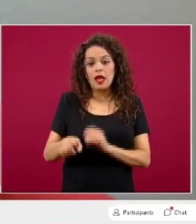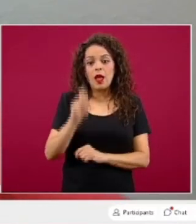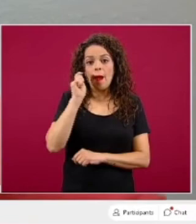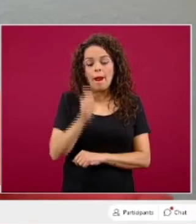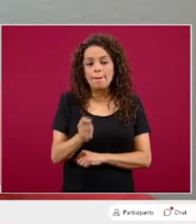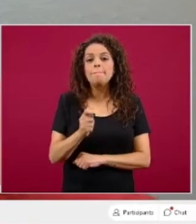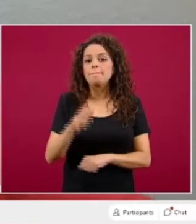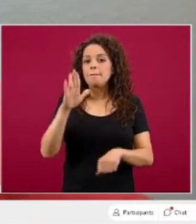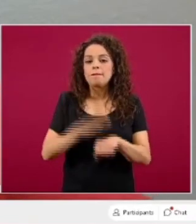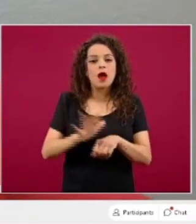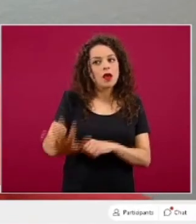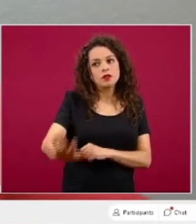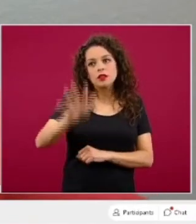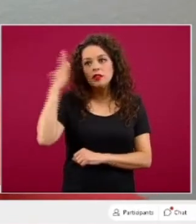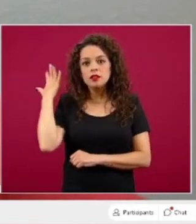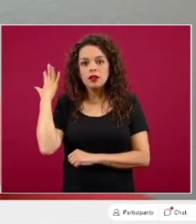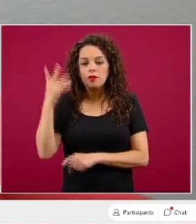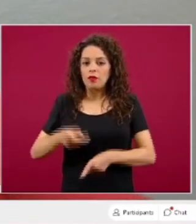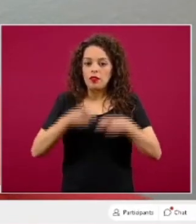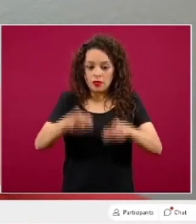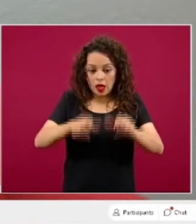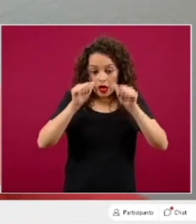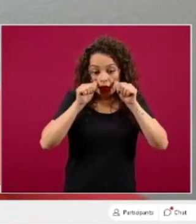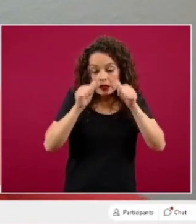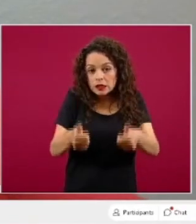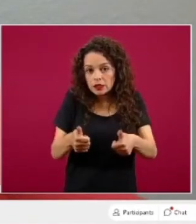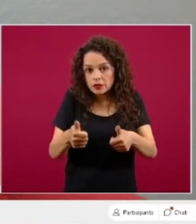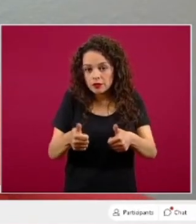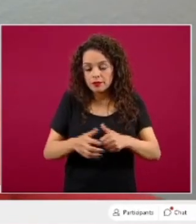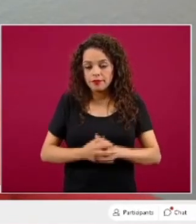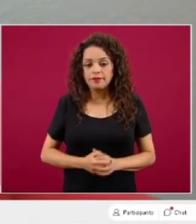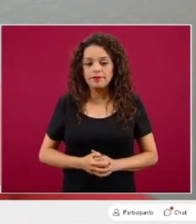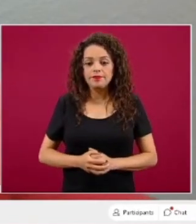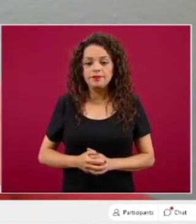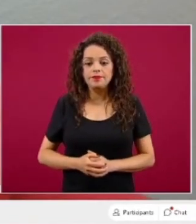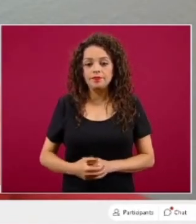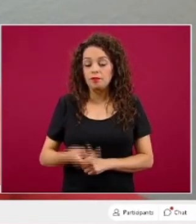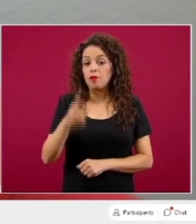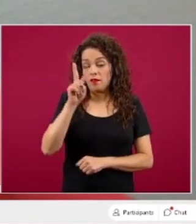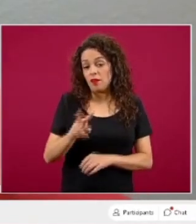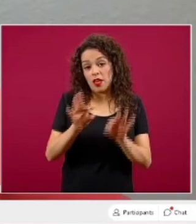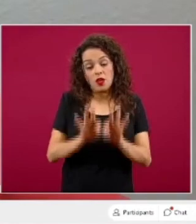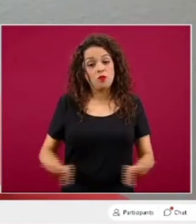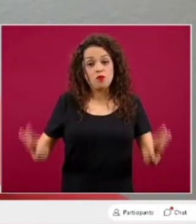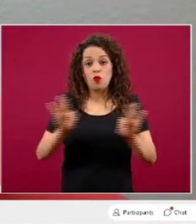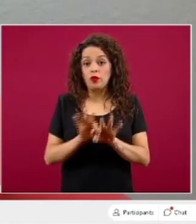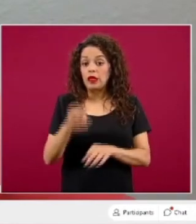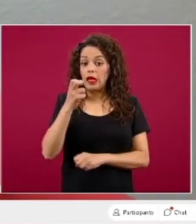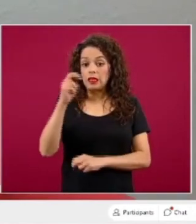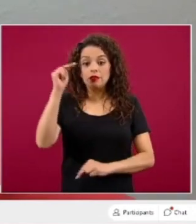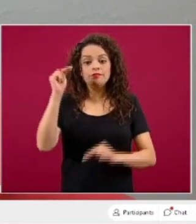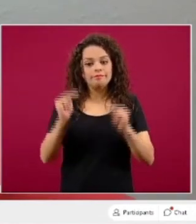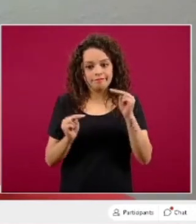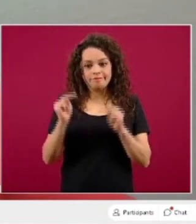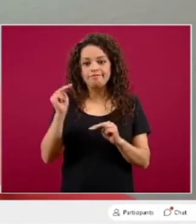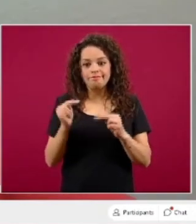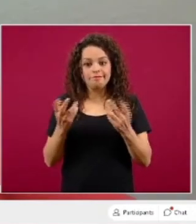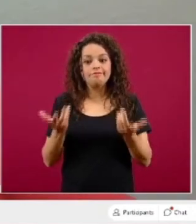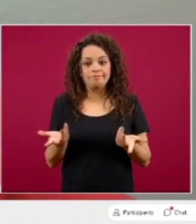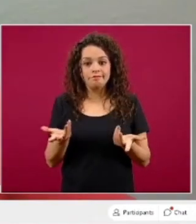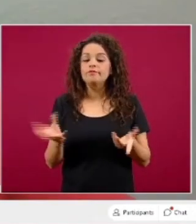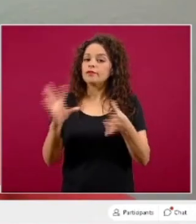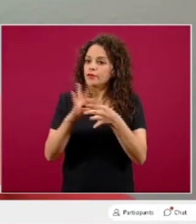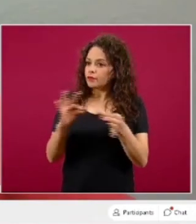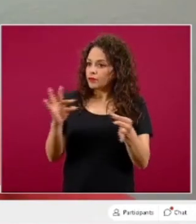de respuesta del primer nivel de atención, este nivel tan importante que el doctor López-Gatell nos habla de